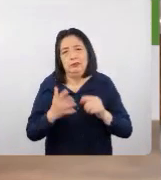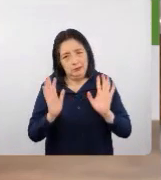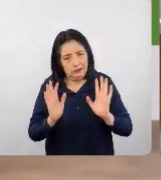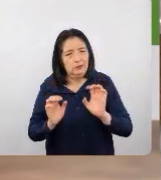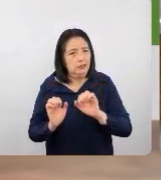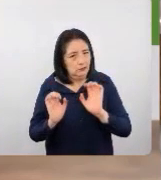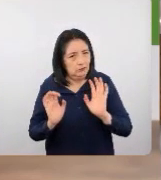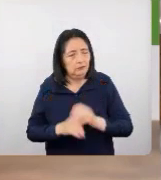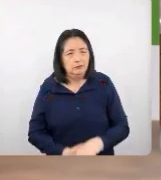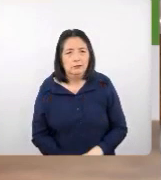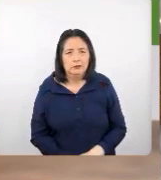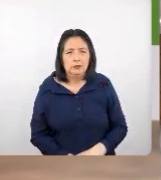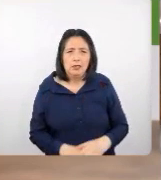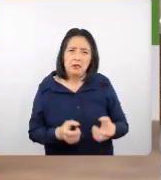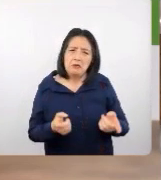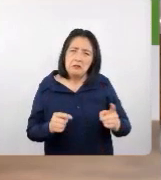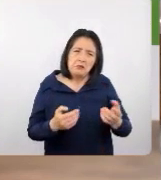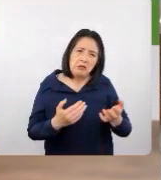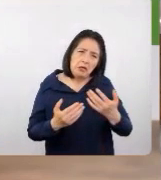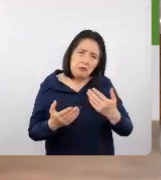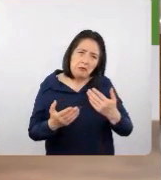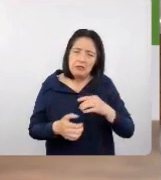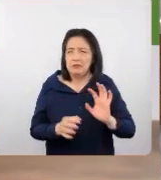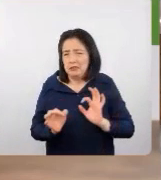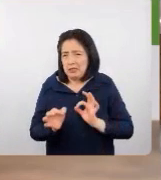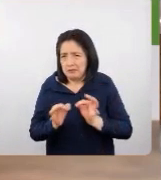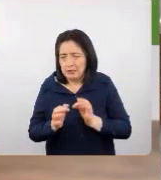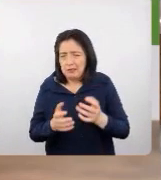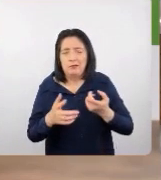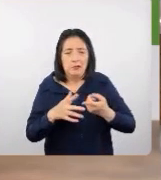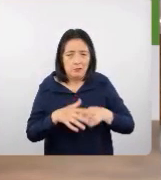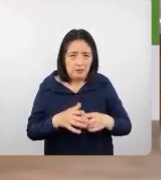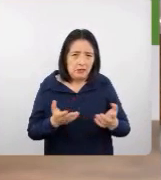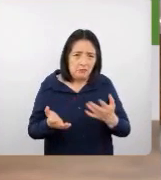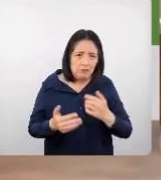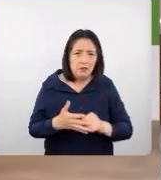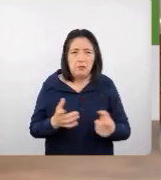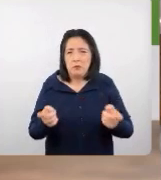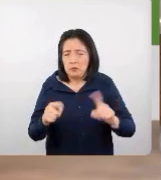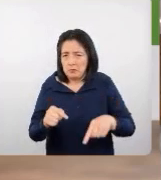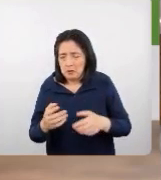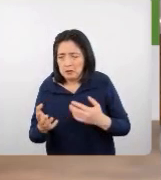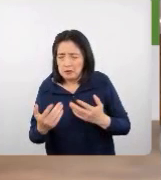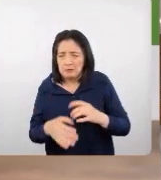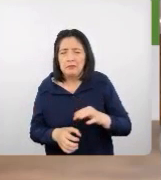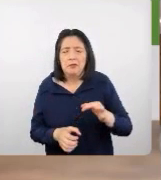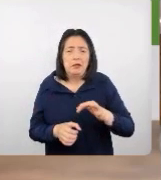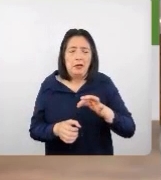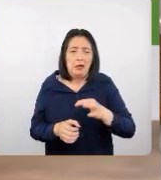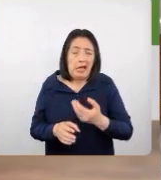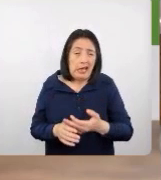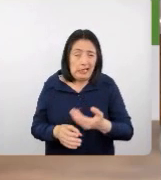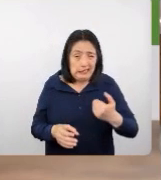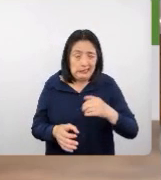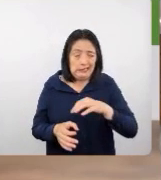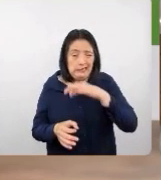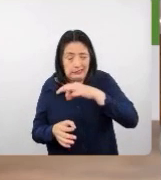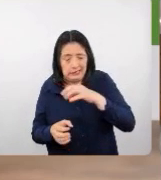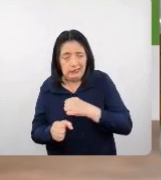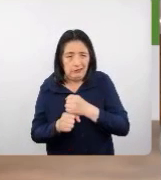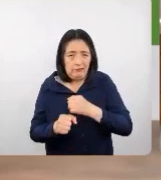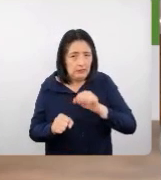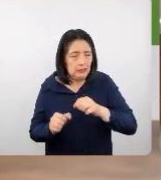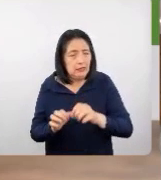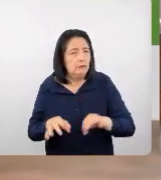precedencia. La charla introductora que mencionábamos precisamente cuando lo estábamos haciendo una vinculación a lo que es el té y el café, que es súper importante